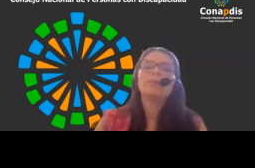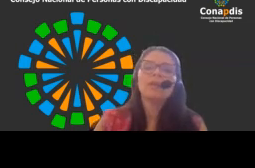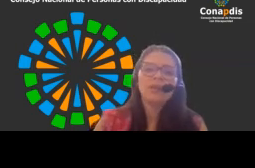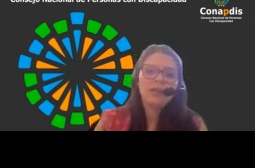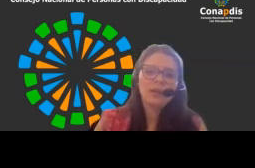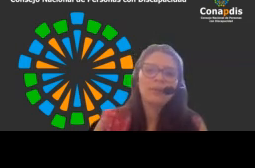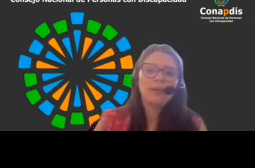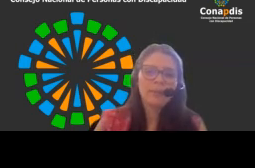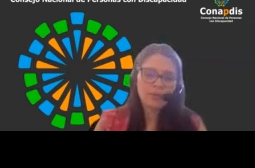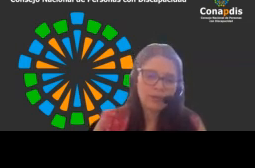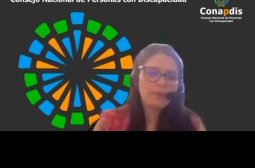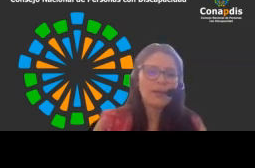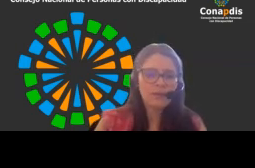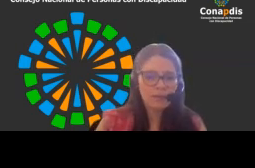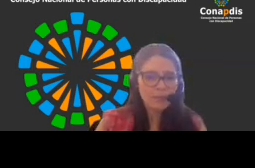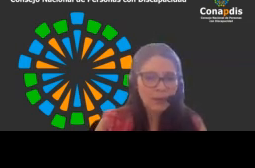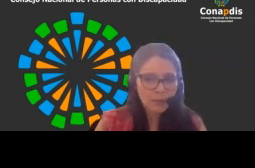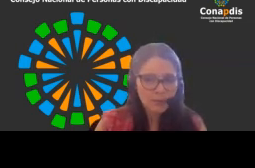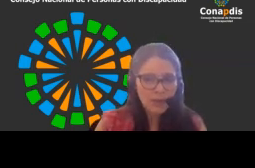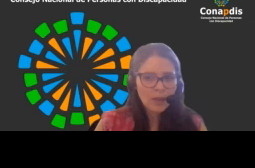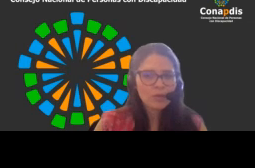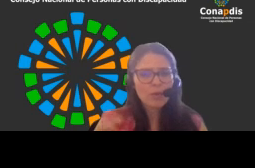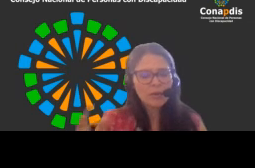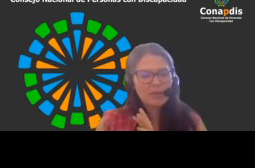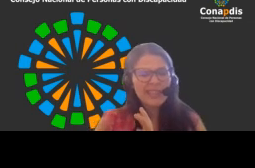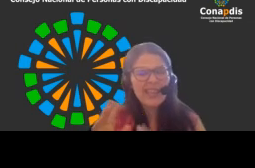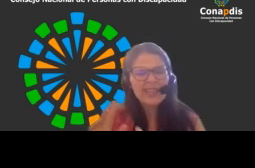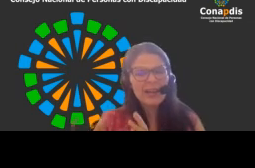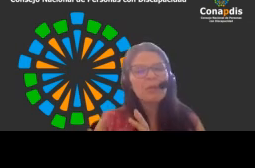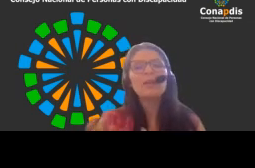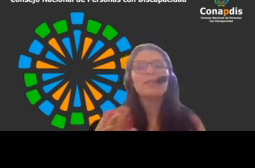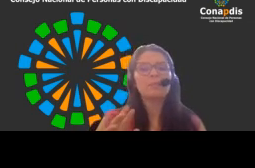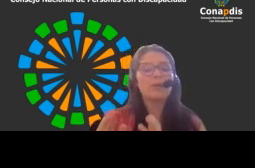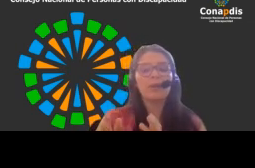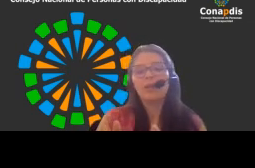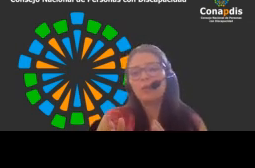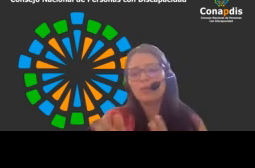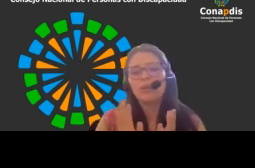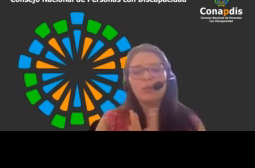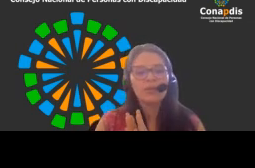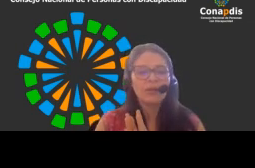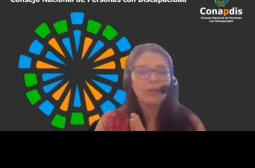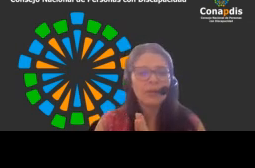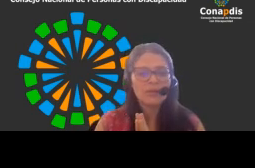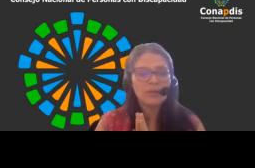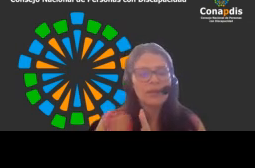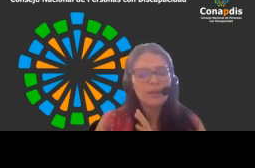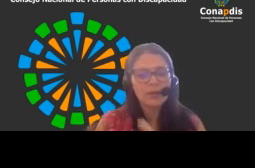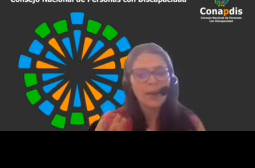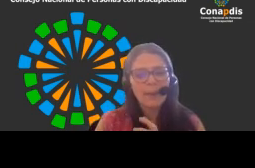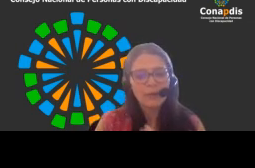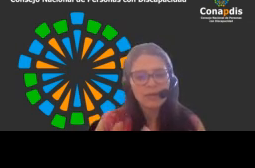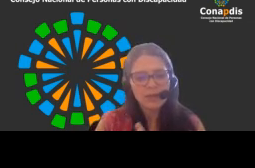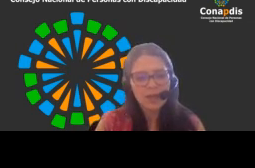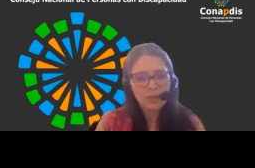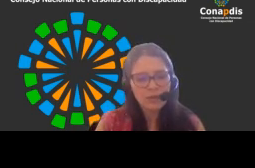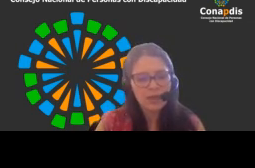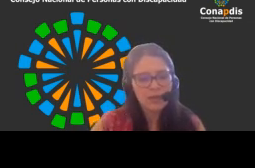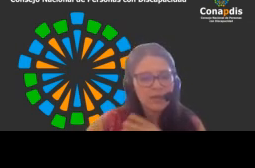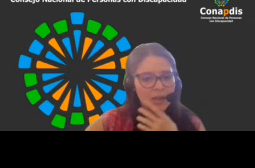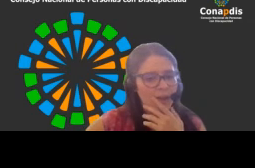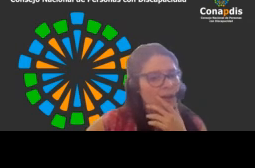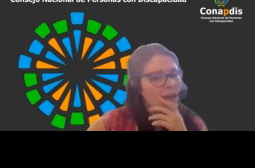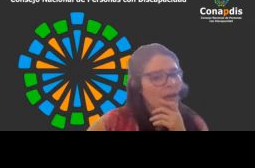que nos vamos a dirigir a una persona y merece respeto Entonces cuando ustedes algo les porque incluso aquí no están todas le suena medio